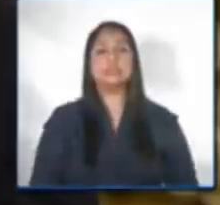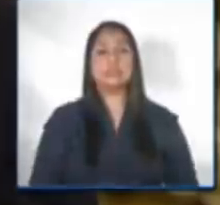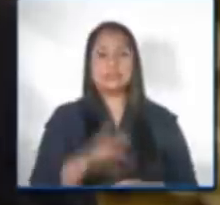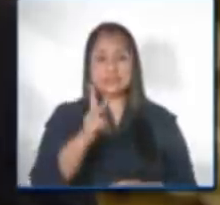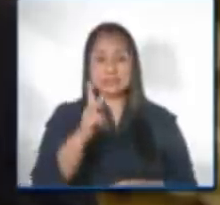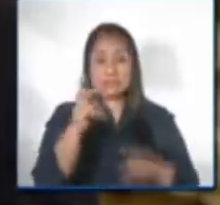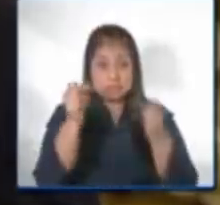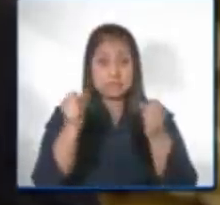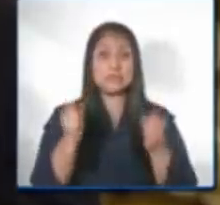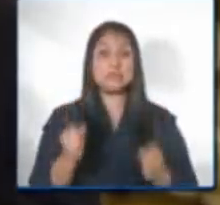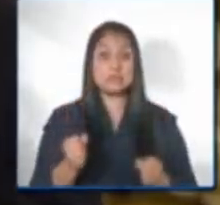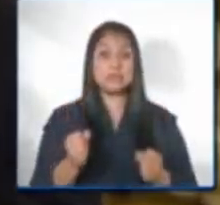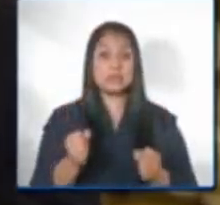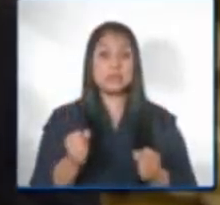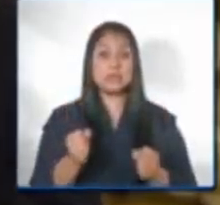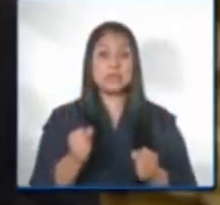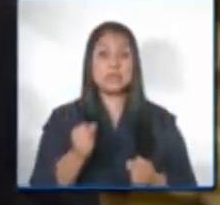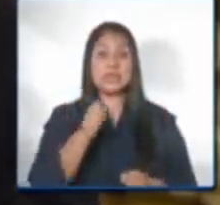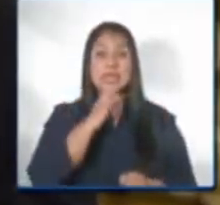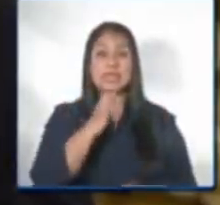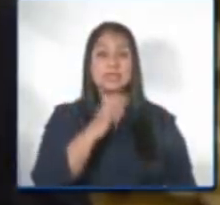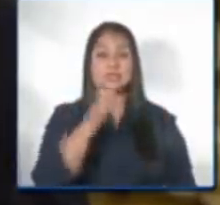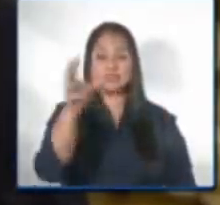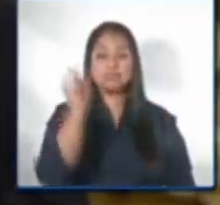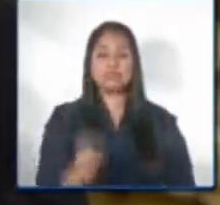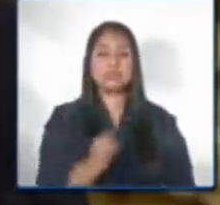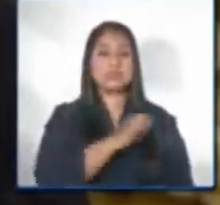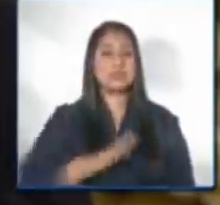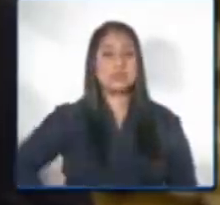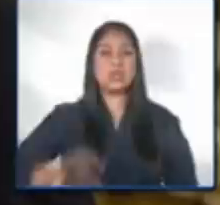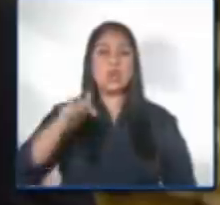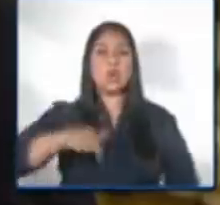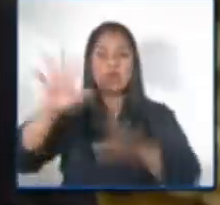CIA era una obligación de Estado que hoy lo llevamos.